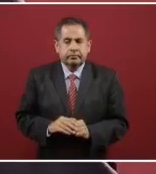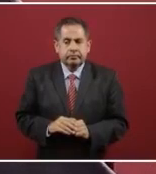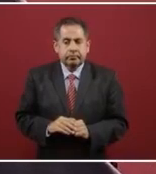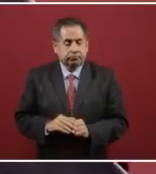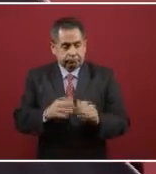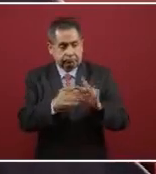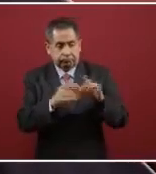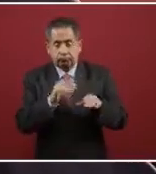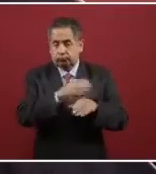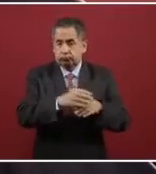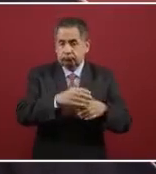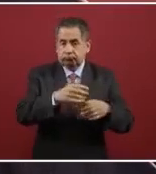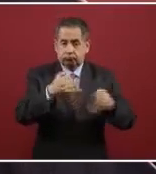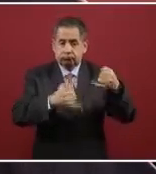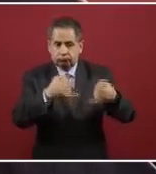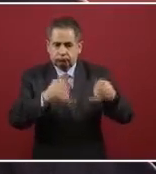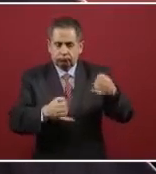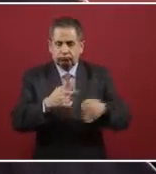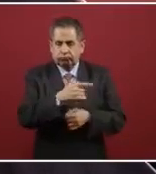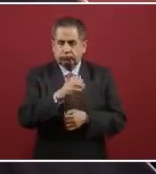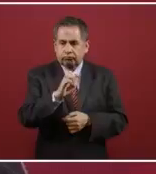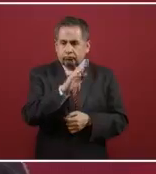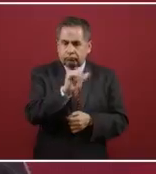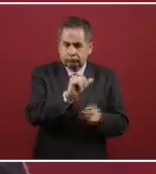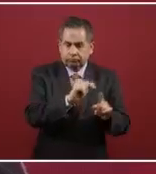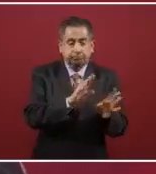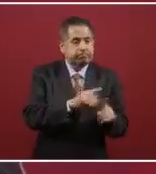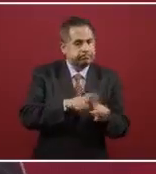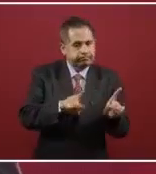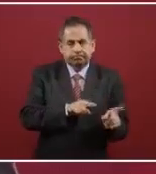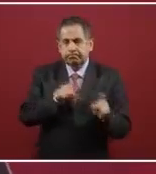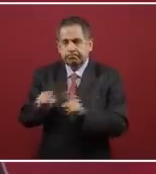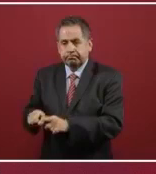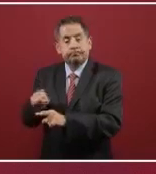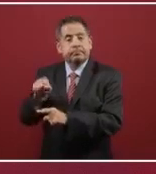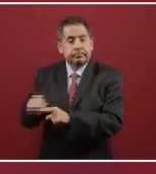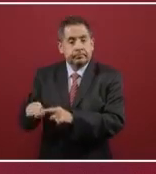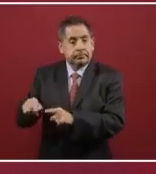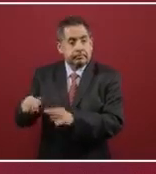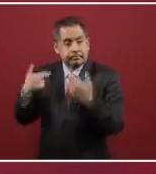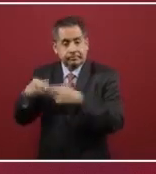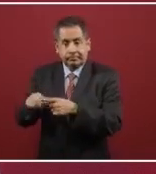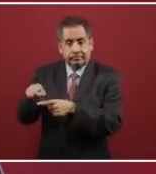ventiló este caso. Lo que sí me consta es que el maestro Rubén Núñez fue calumniado,